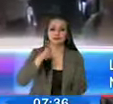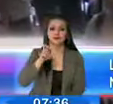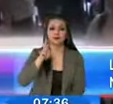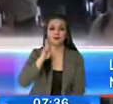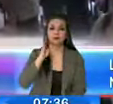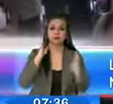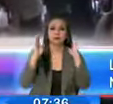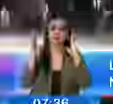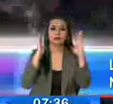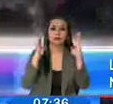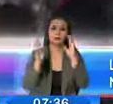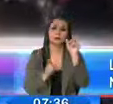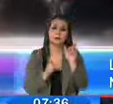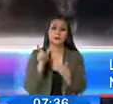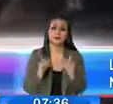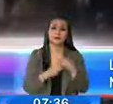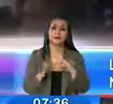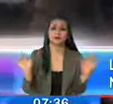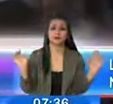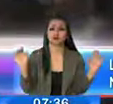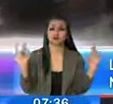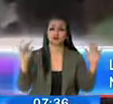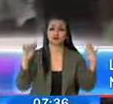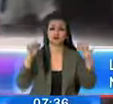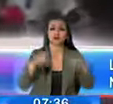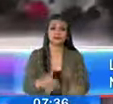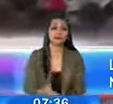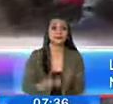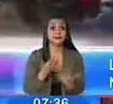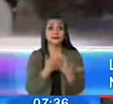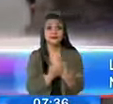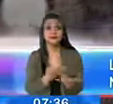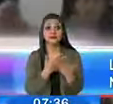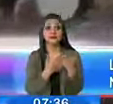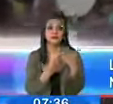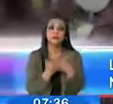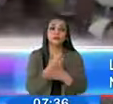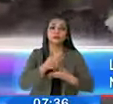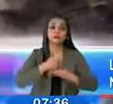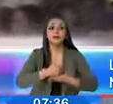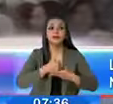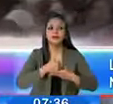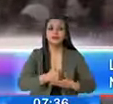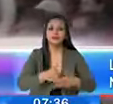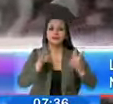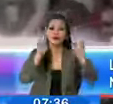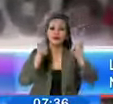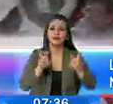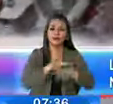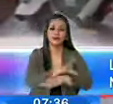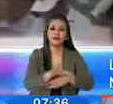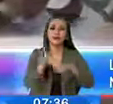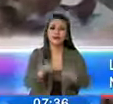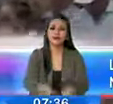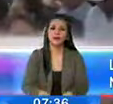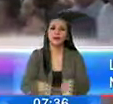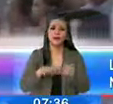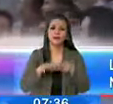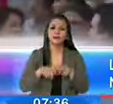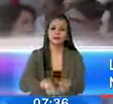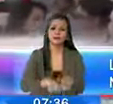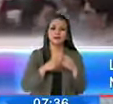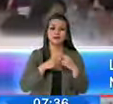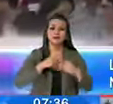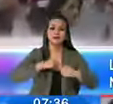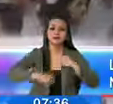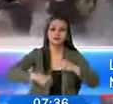donde cientos de personas lo esperaban para conocer los nuevos beneficios de la gran minga agropecuaria que arrancó en mayo del